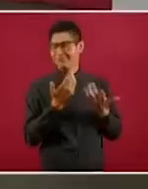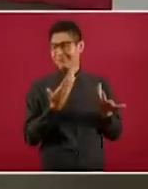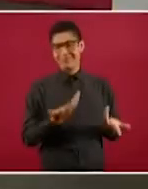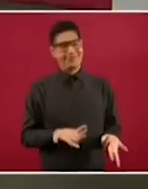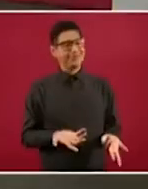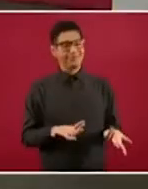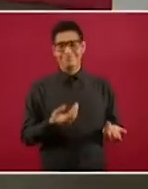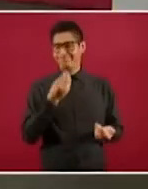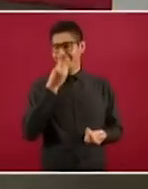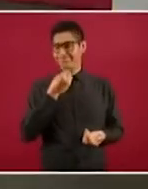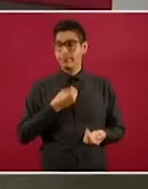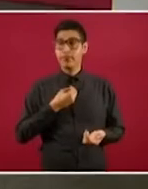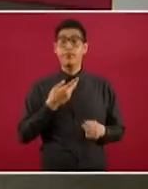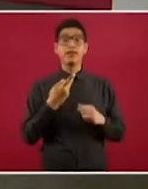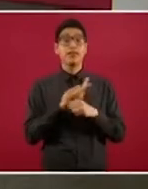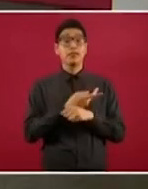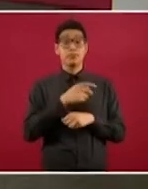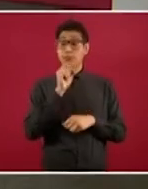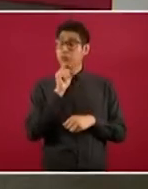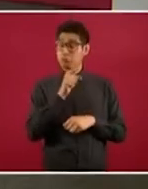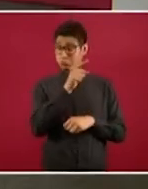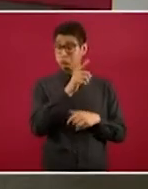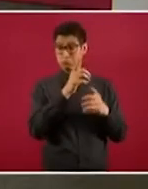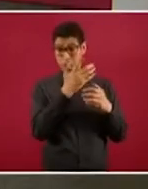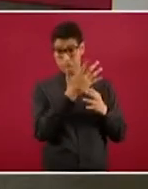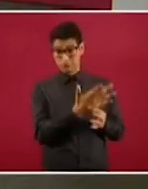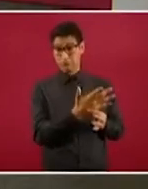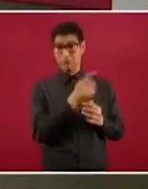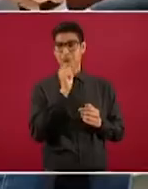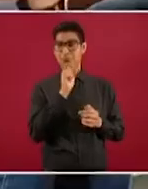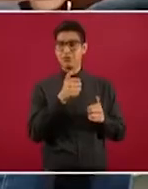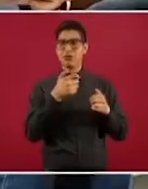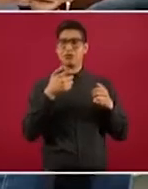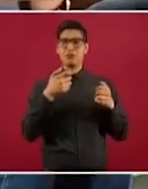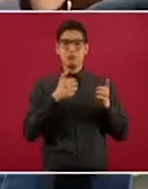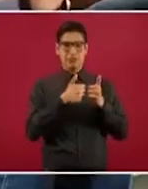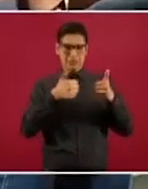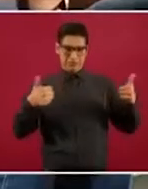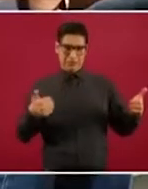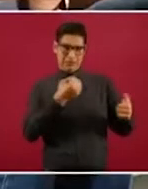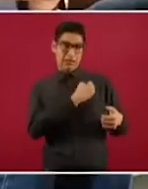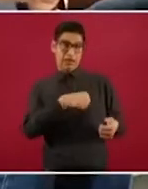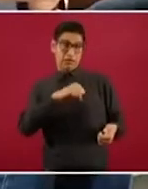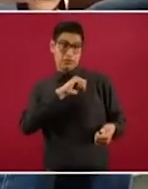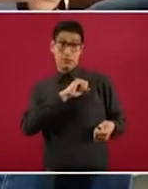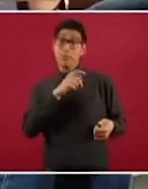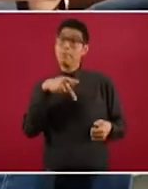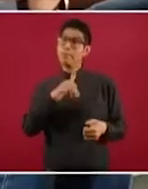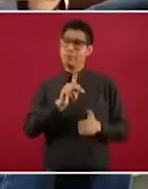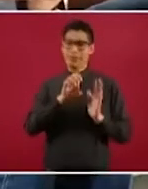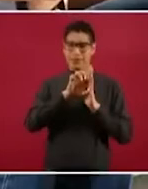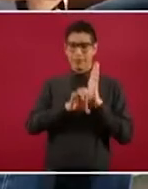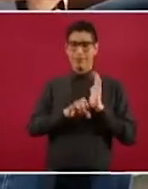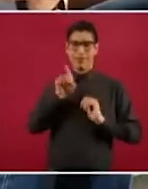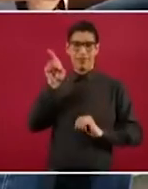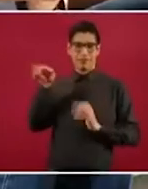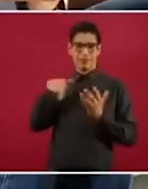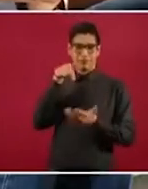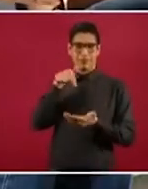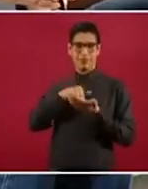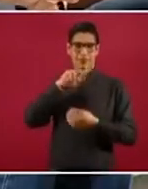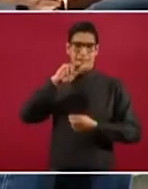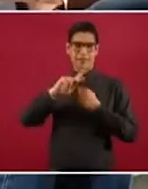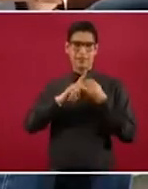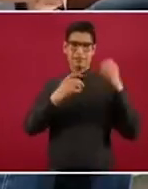hablado de bueno, esto de la sana distancia, pero en países como Argentina, determinaron hacer esto